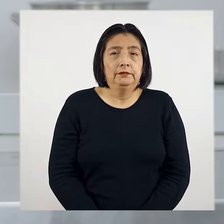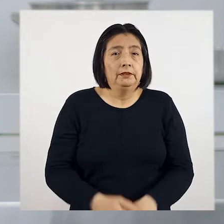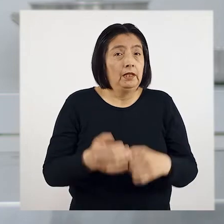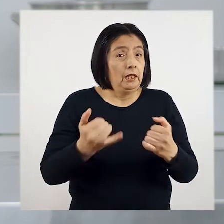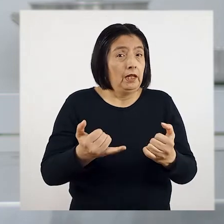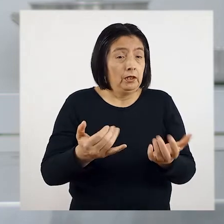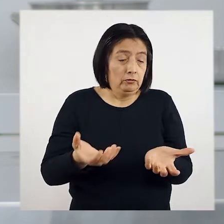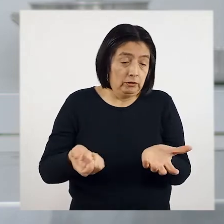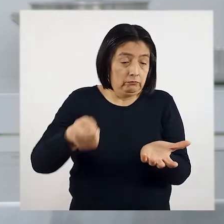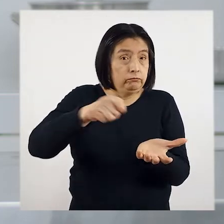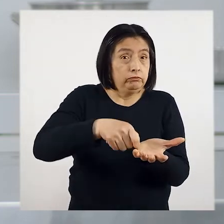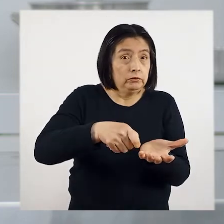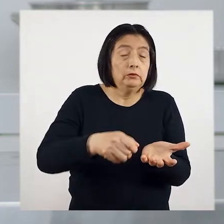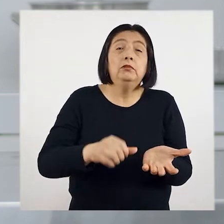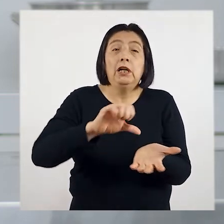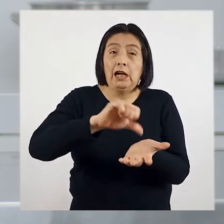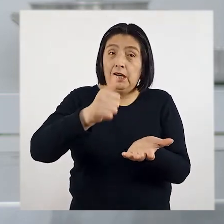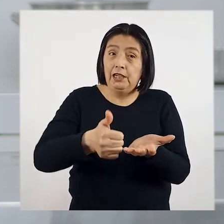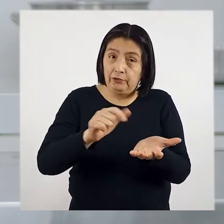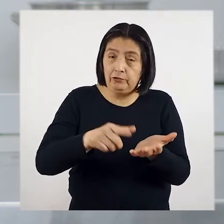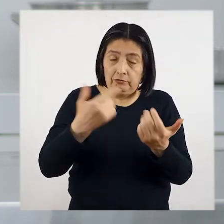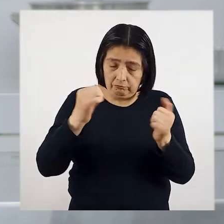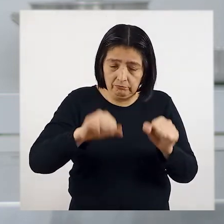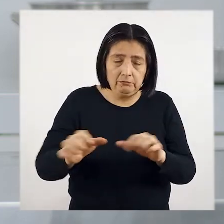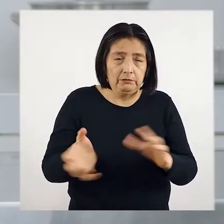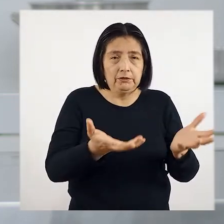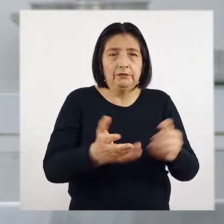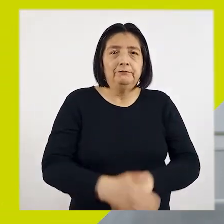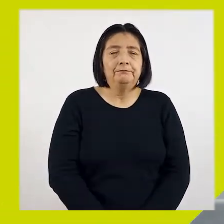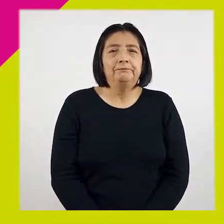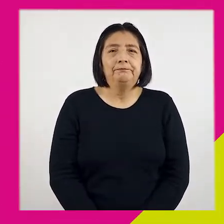Vamos a acompañarlo con arroz graneado. Vamos a servir.